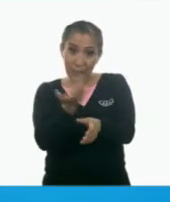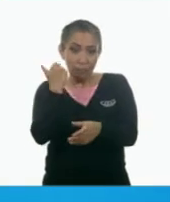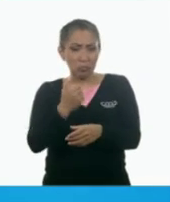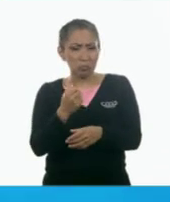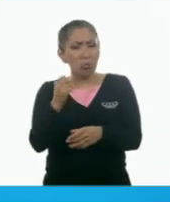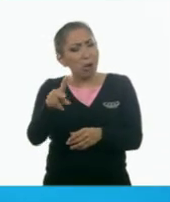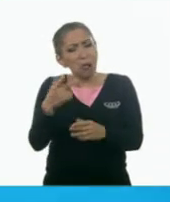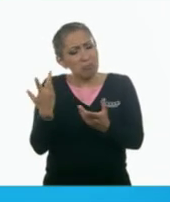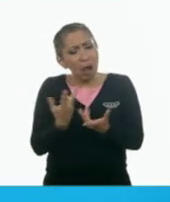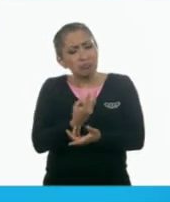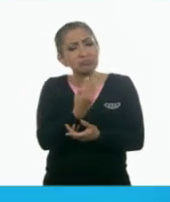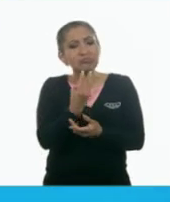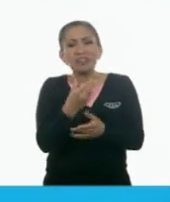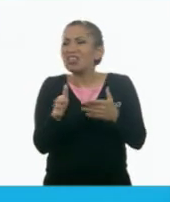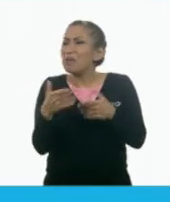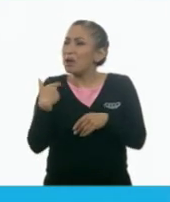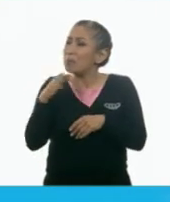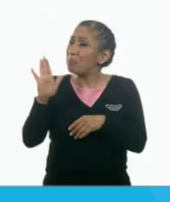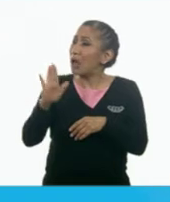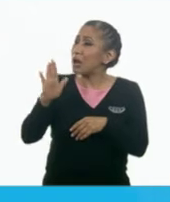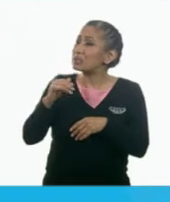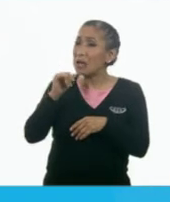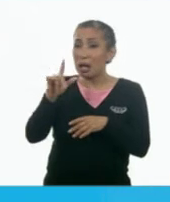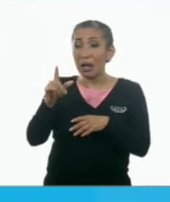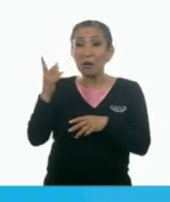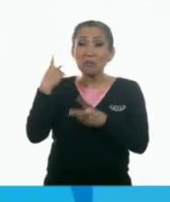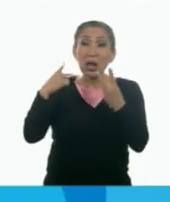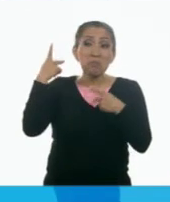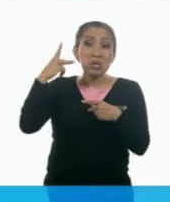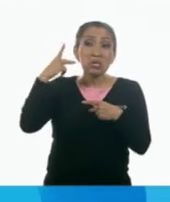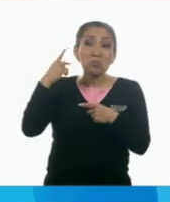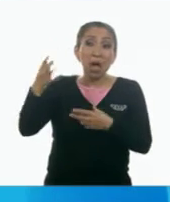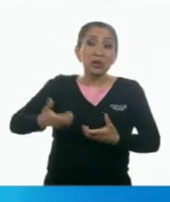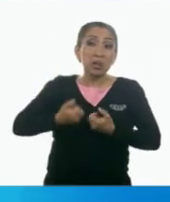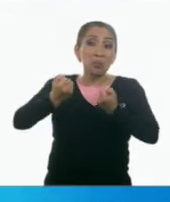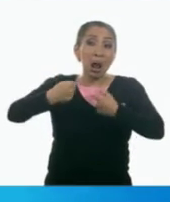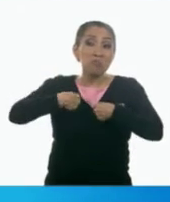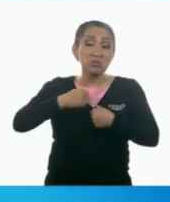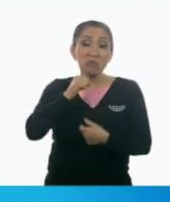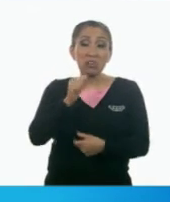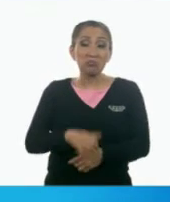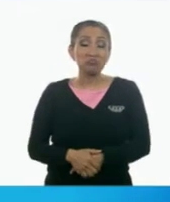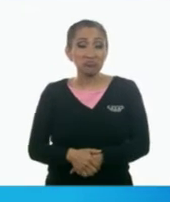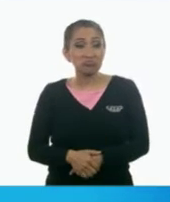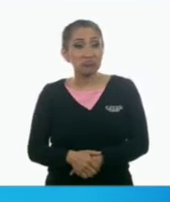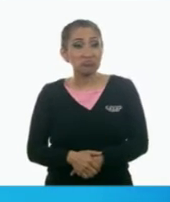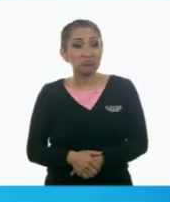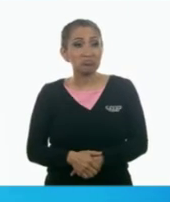qué no? De todos modos, parece que no llegará ningún príncipe a rescatarme pronto.